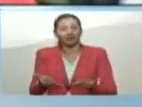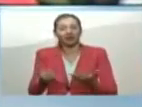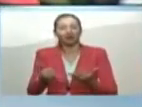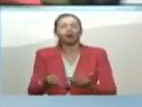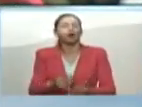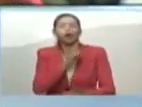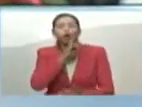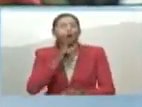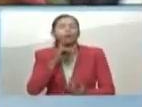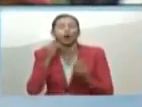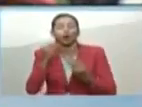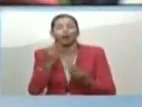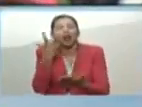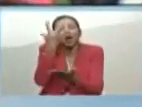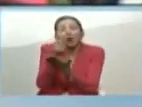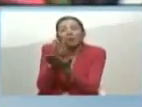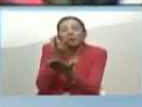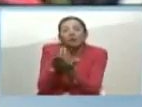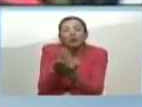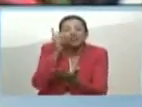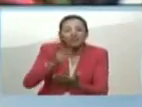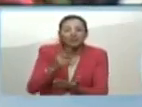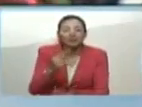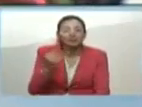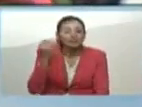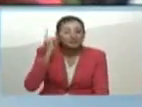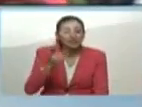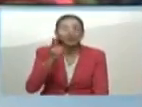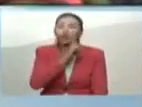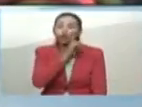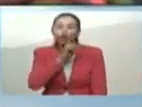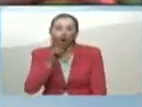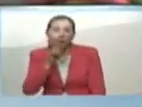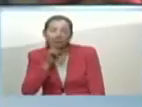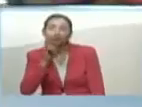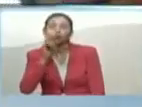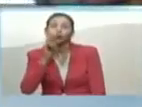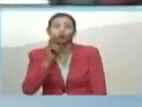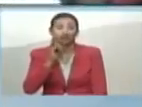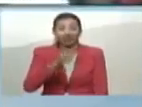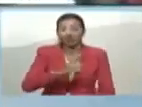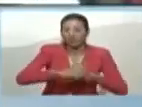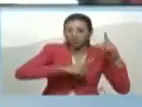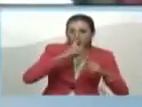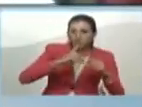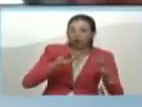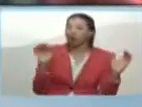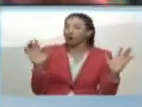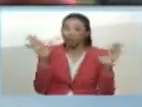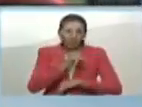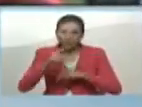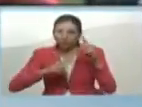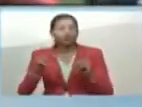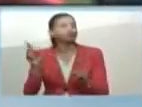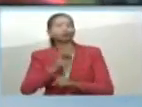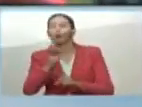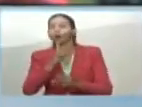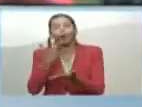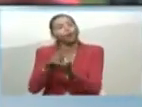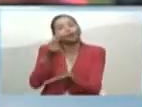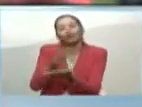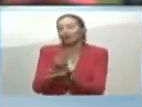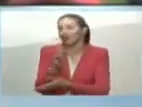comuna. Toda comuna debe ser comuna productiva, o es productiva o no es comuna. La preocupación